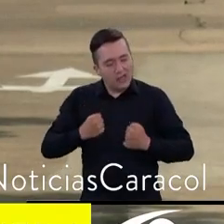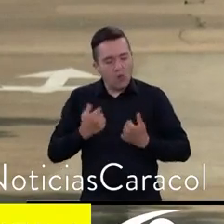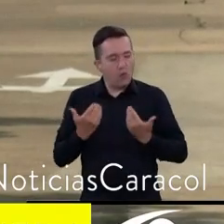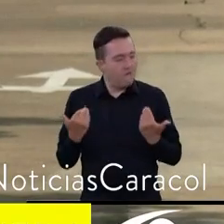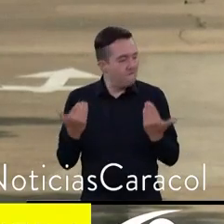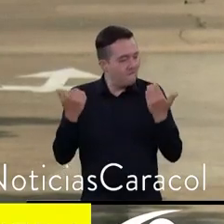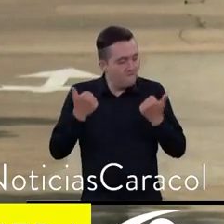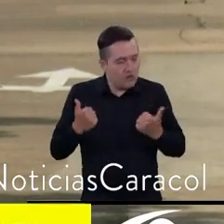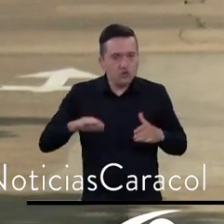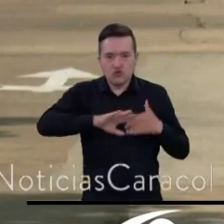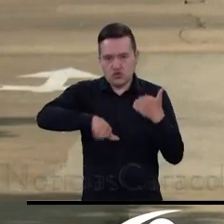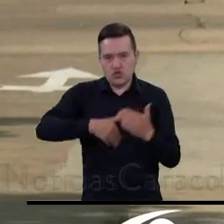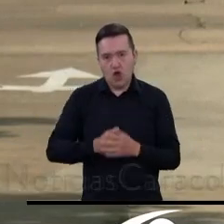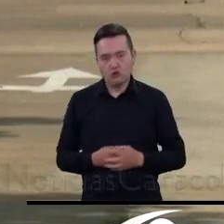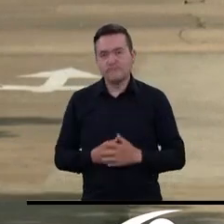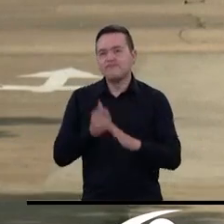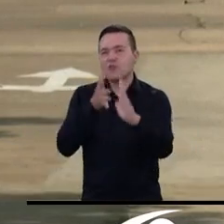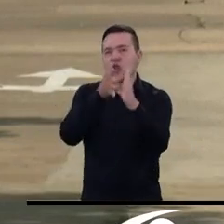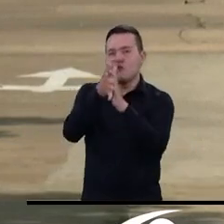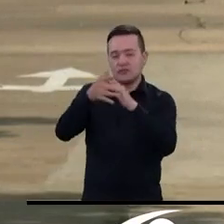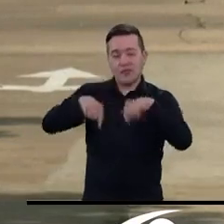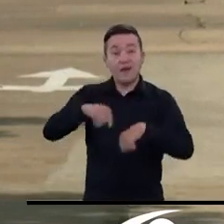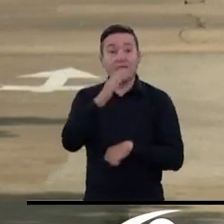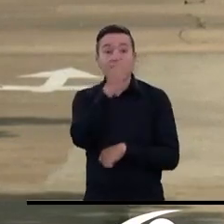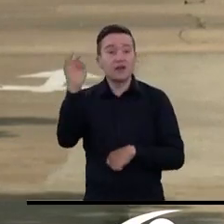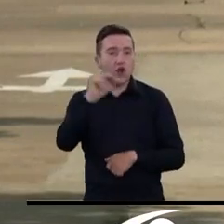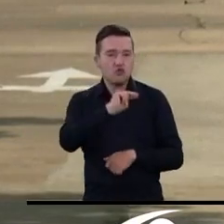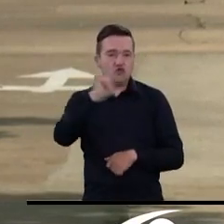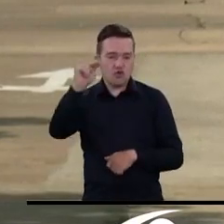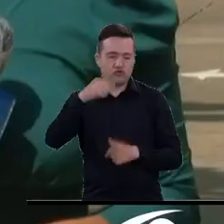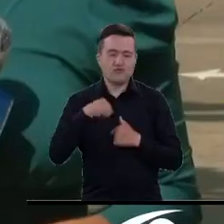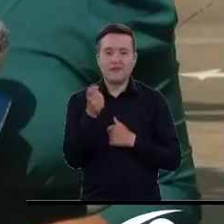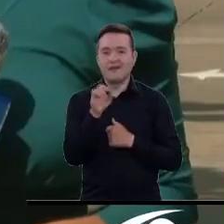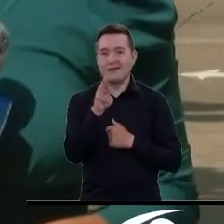de todos. Es la información desde el norte de Barranquilla. Grace Rodríguez Durán, Noticias Caracol.